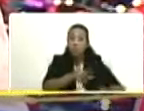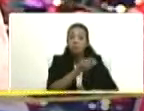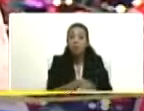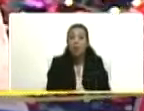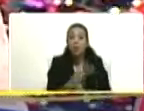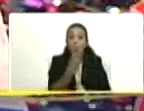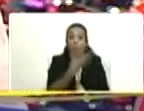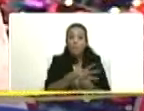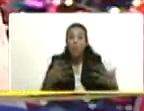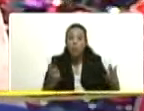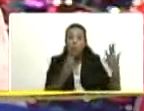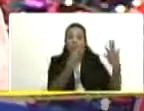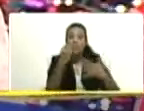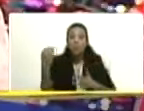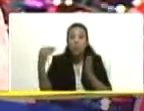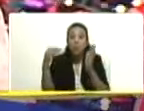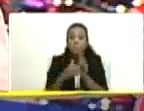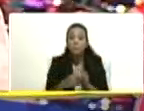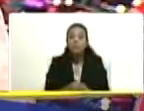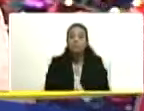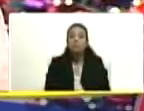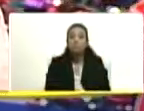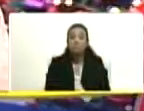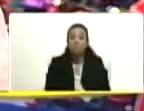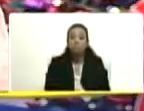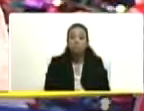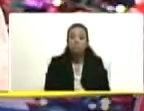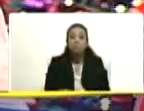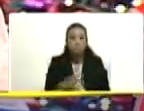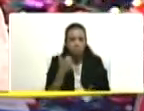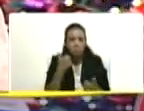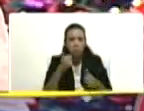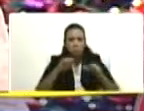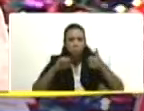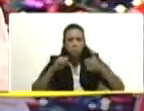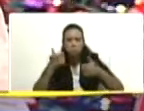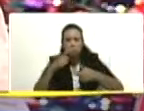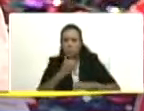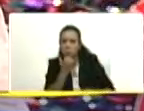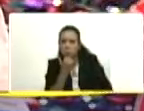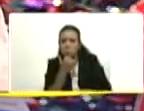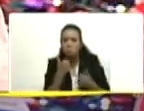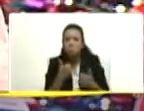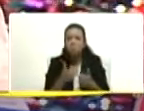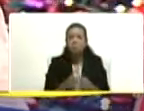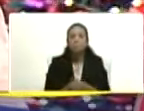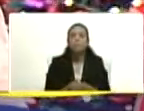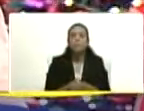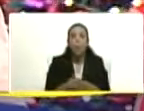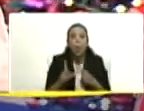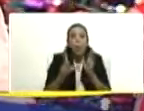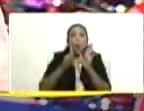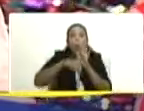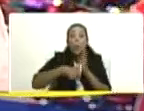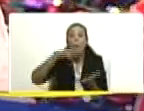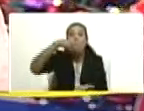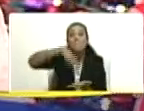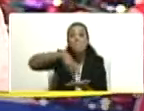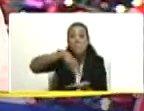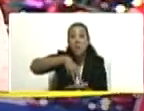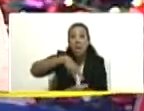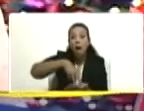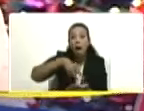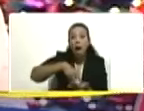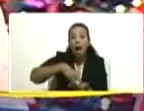vivienda 2.600.000. ¿Correcto? Así es. Luego en Miranda,